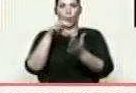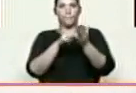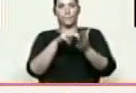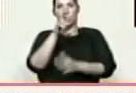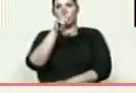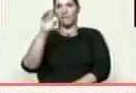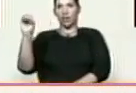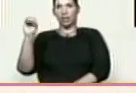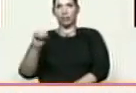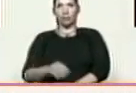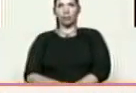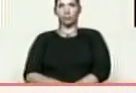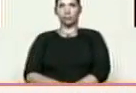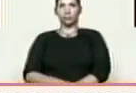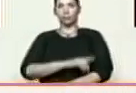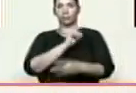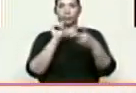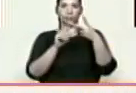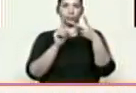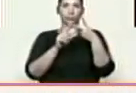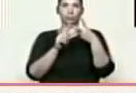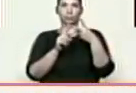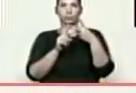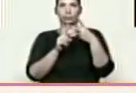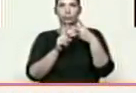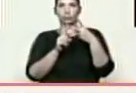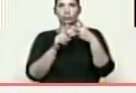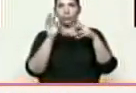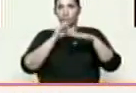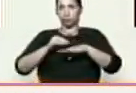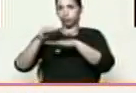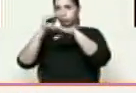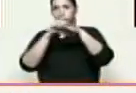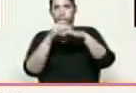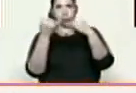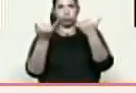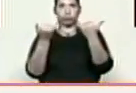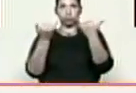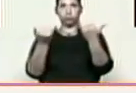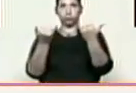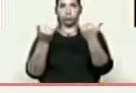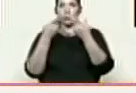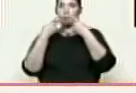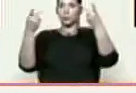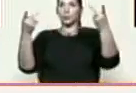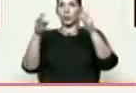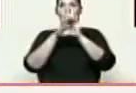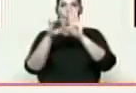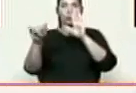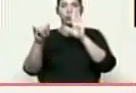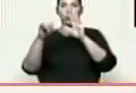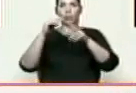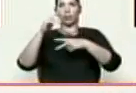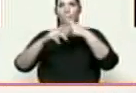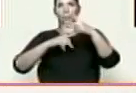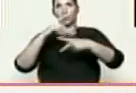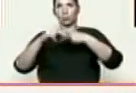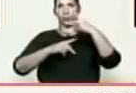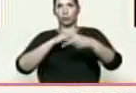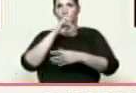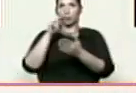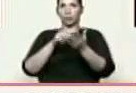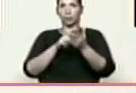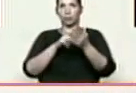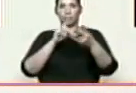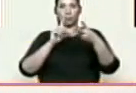2020. Segundo, notifíquese del presente decreto constituyente al Poder Público Nacional. Tercero,